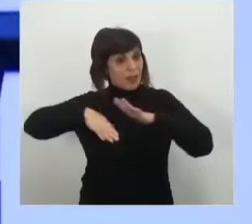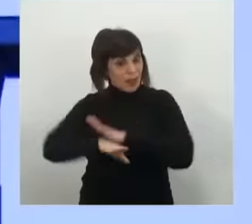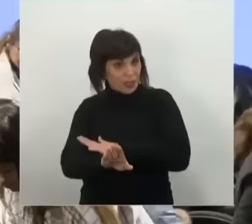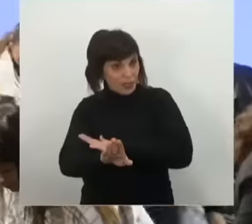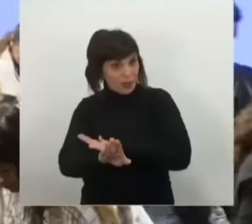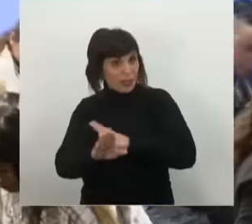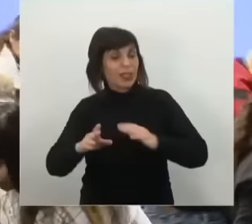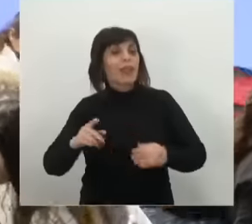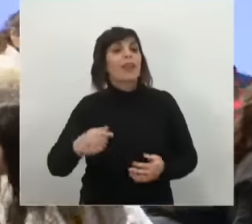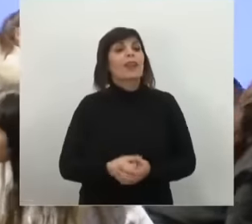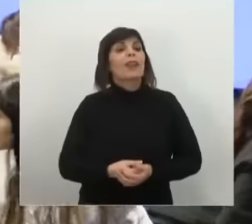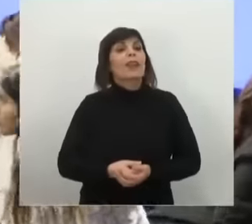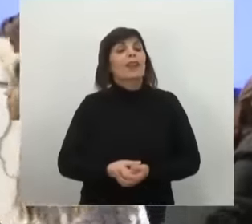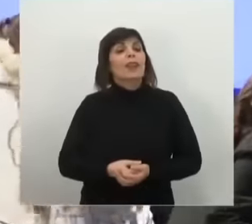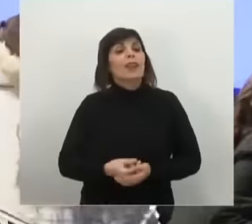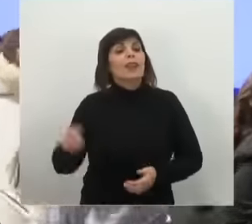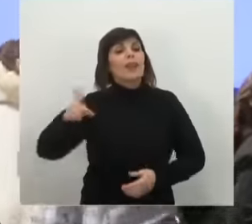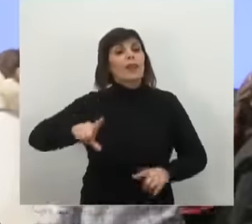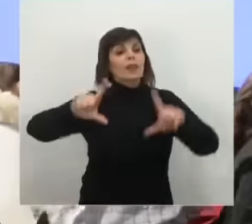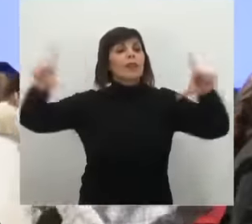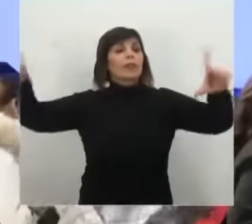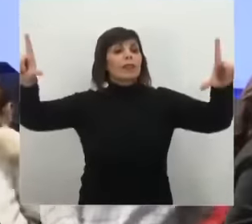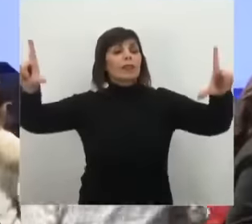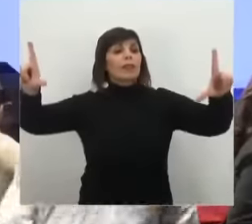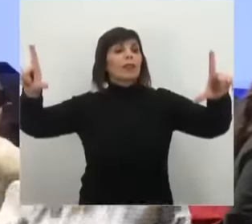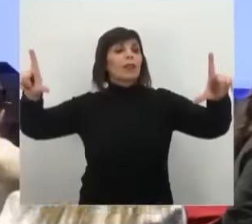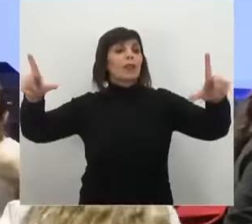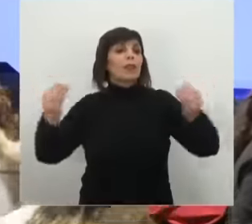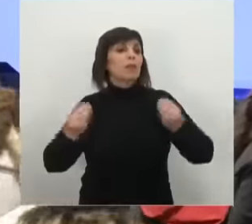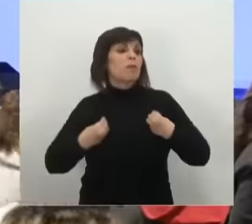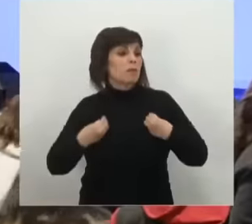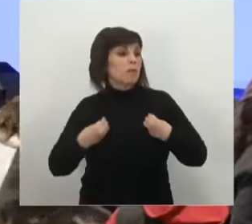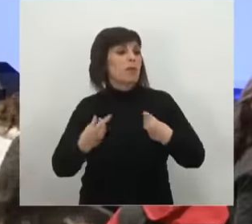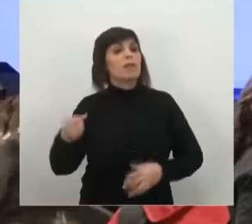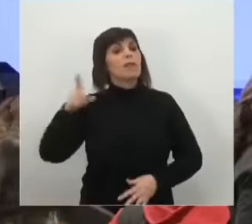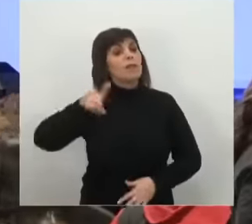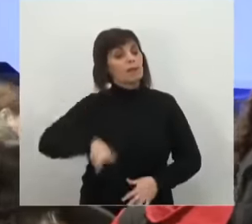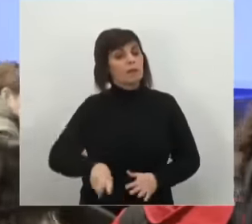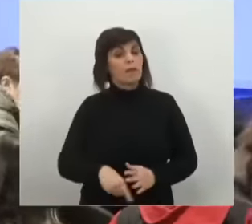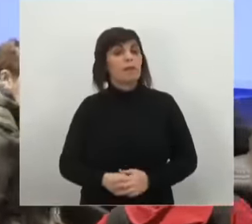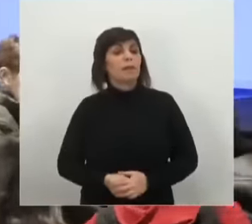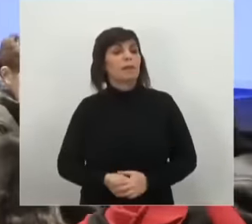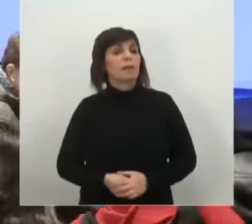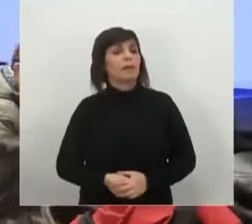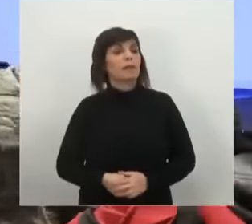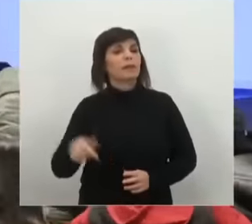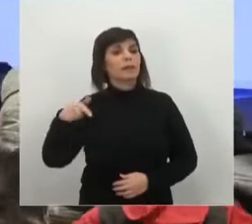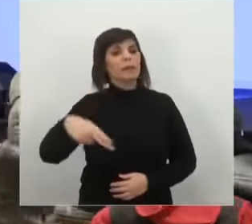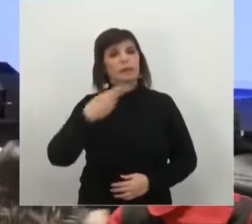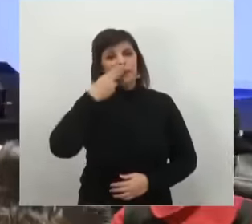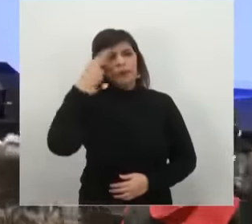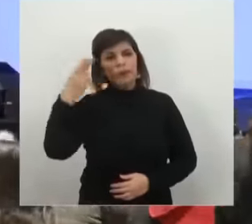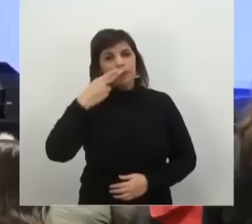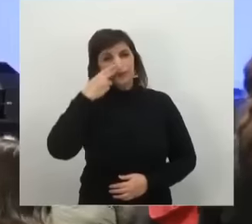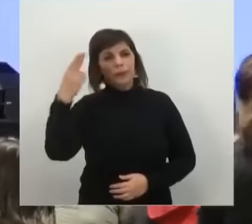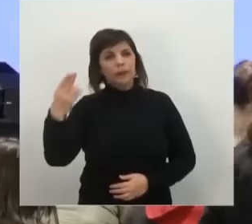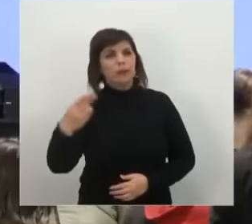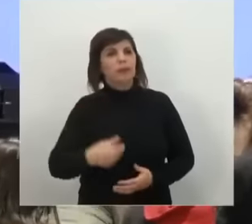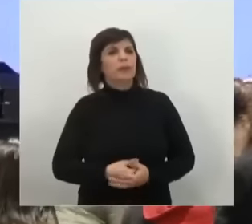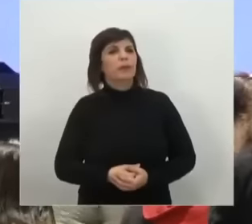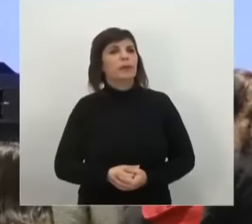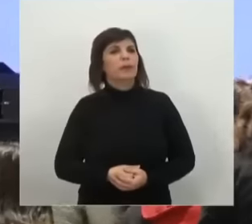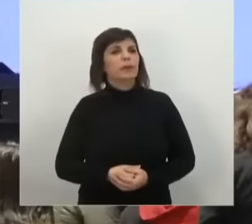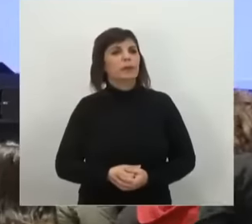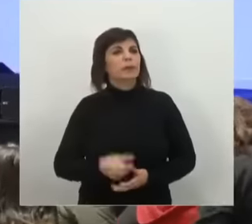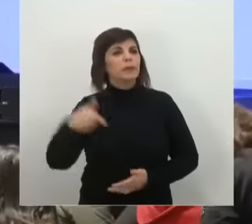aquí dinamis radio por tu bebida Que Dios bendiga tenemos hoy visita aquí con